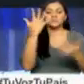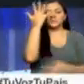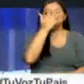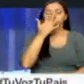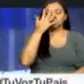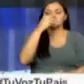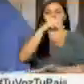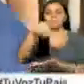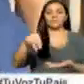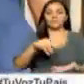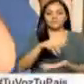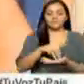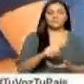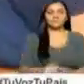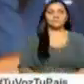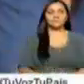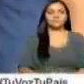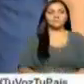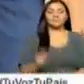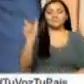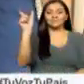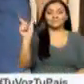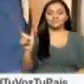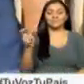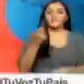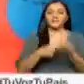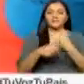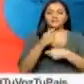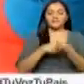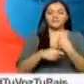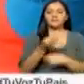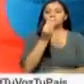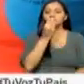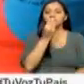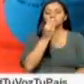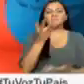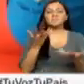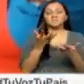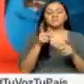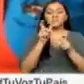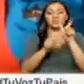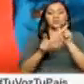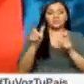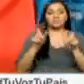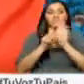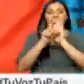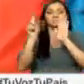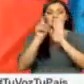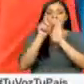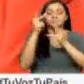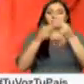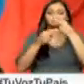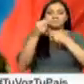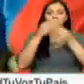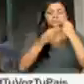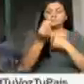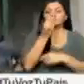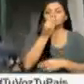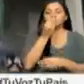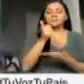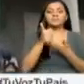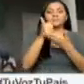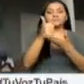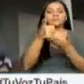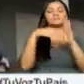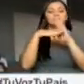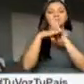Manabí. Eulalia Palacios, comerciante de comida, es una más de los miles de emprendedores que se han beneficiado de los créditos por